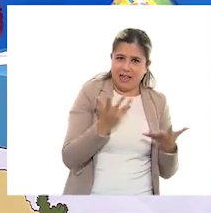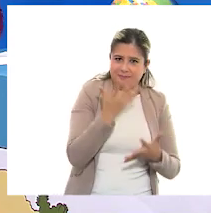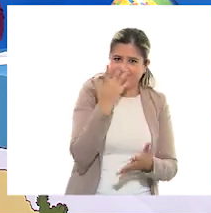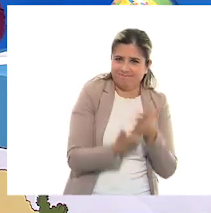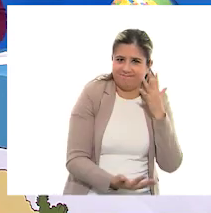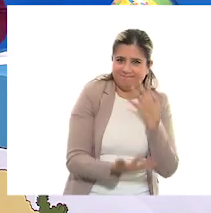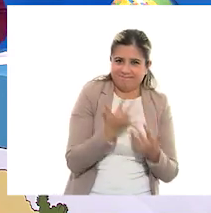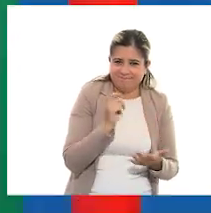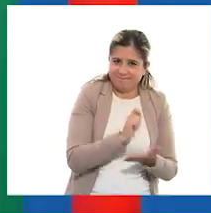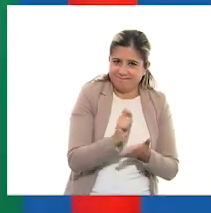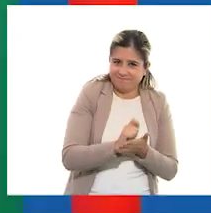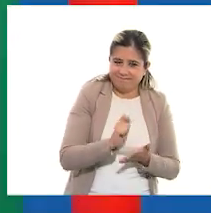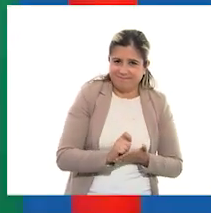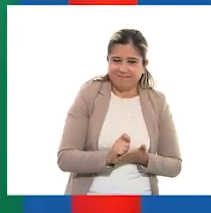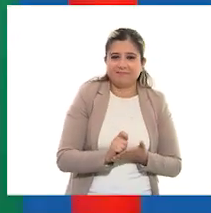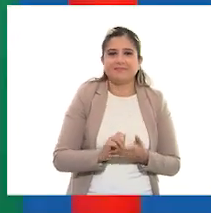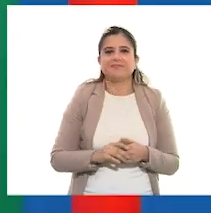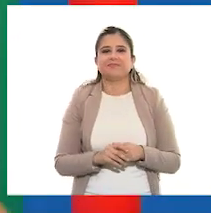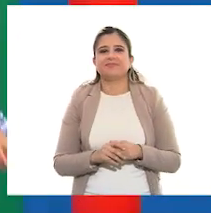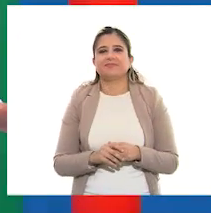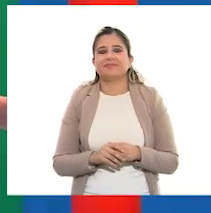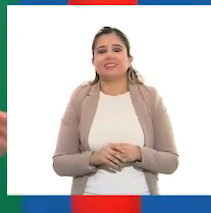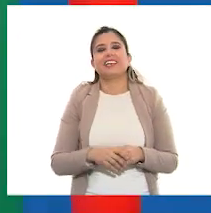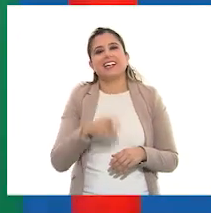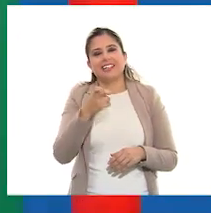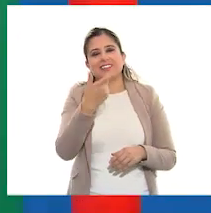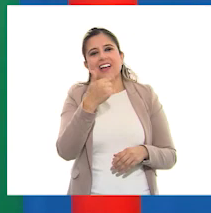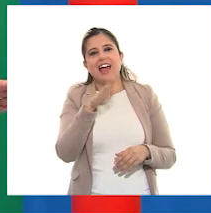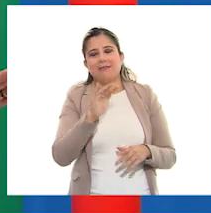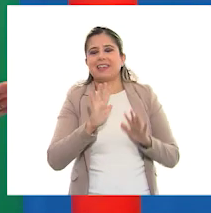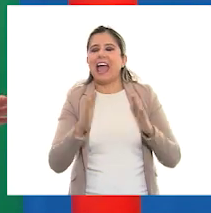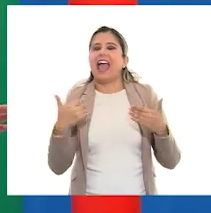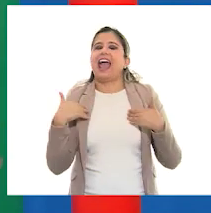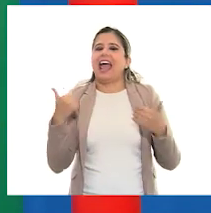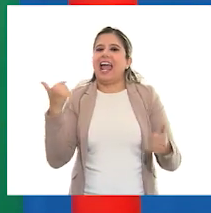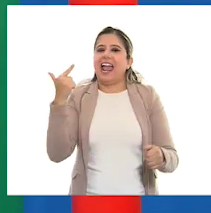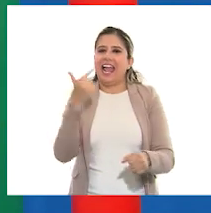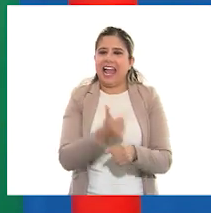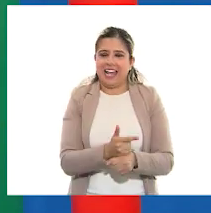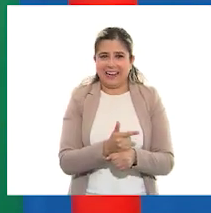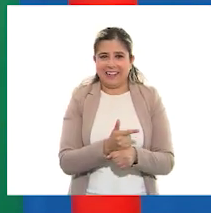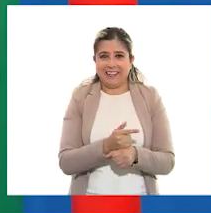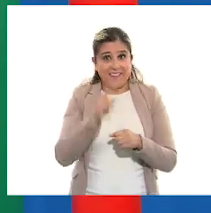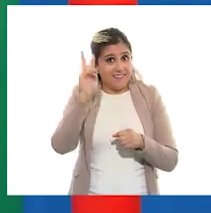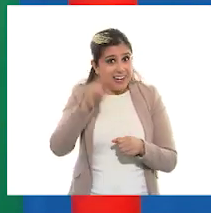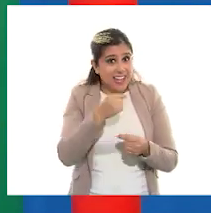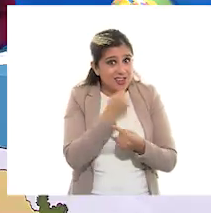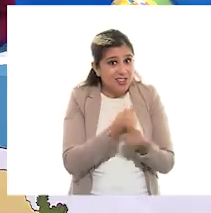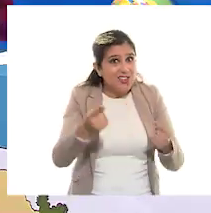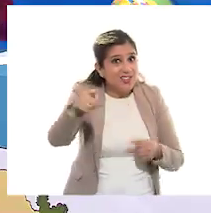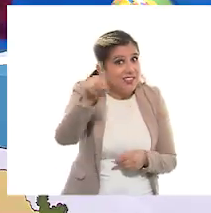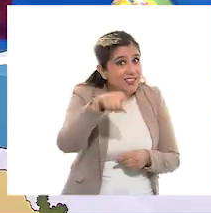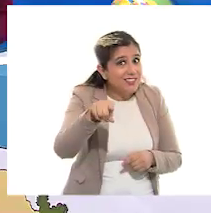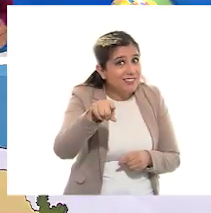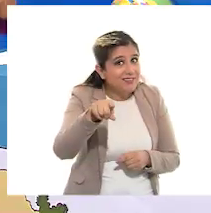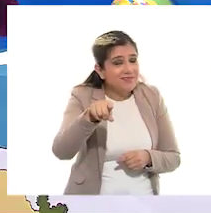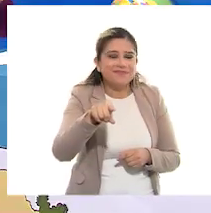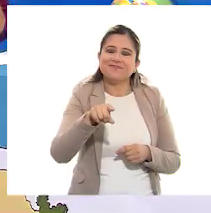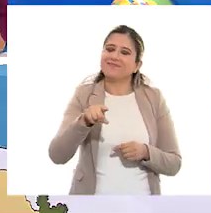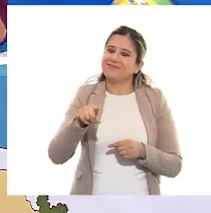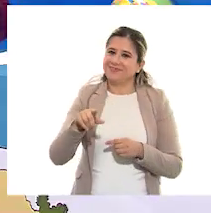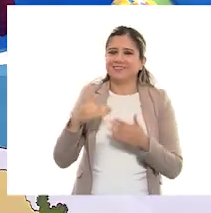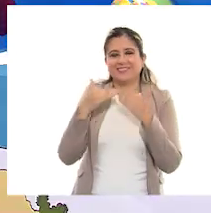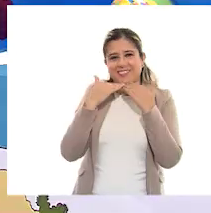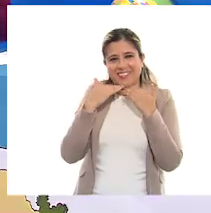de escribir una. Así es, querida Gaby. Eso ya lo tenemos claro. ¿Verdad, niñas y niños? Muy bien. Pues